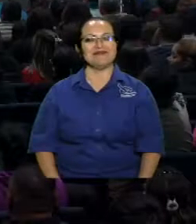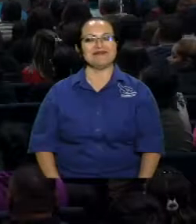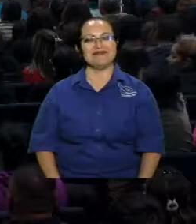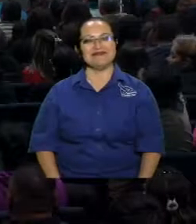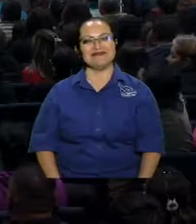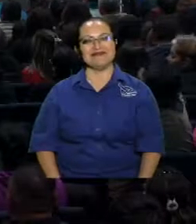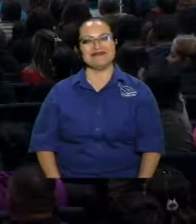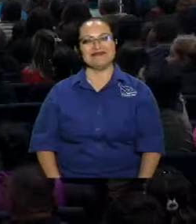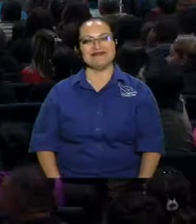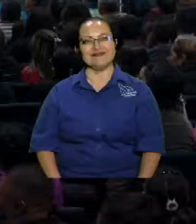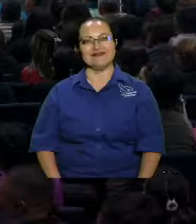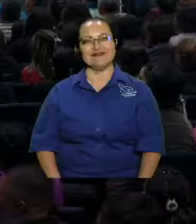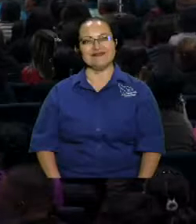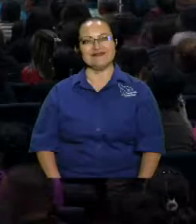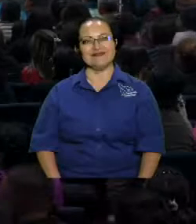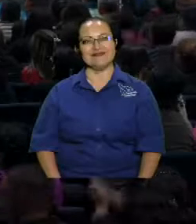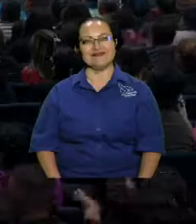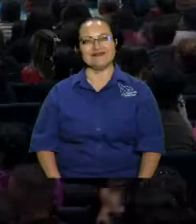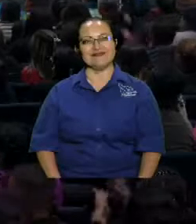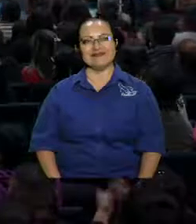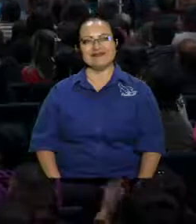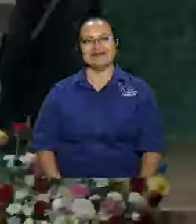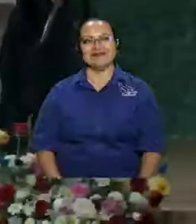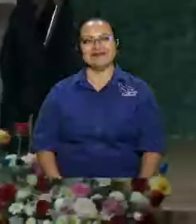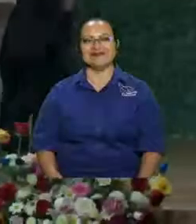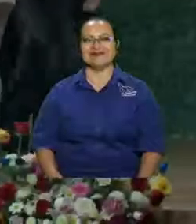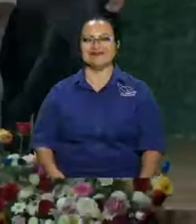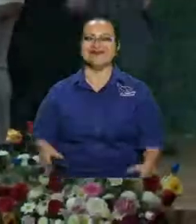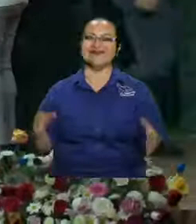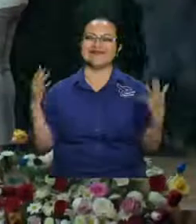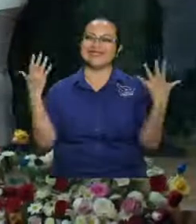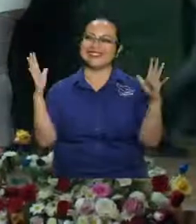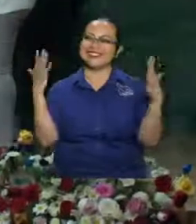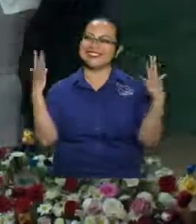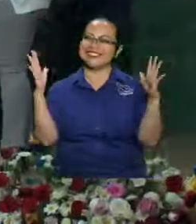Acérquelo para acá. Acérquelo para acá.